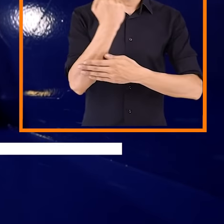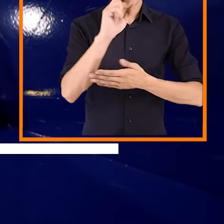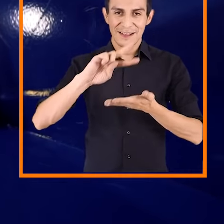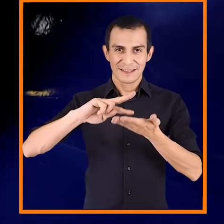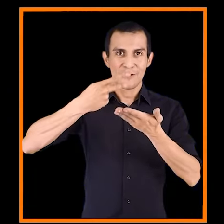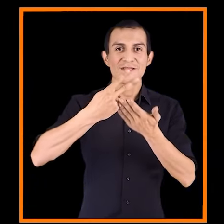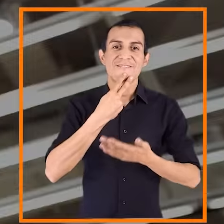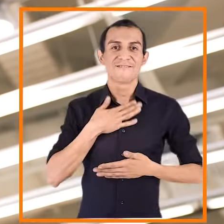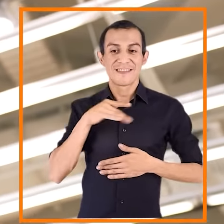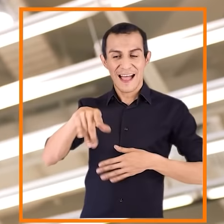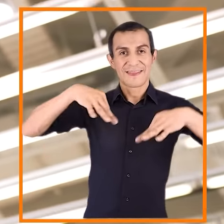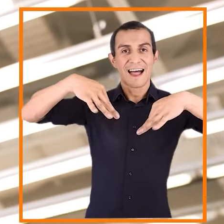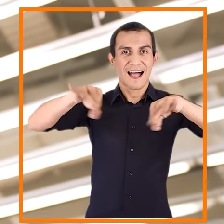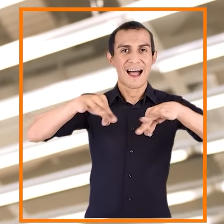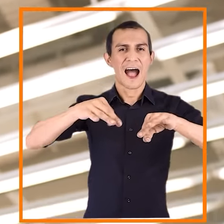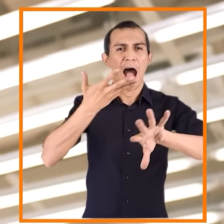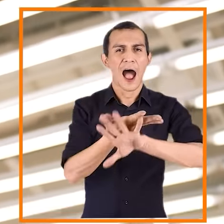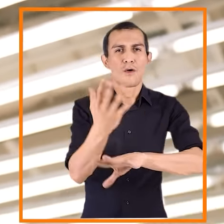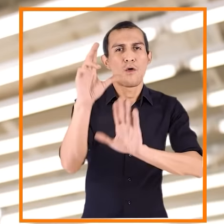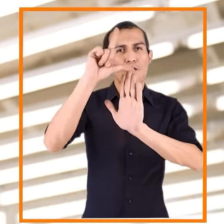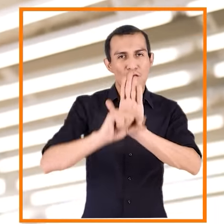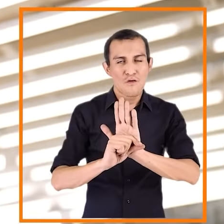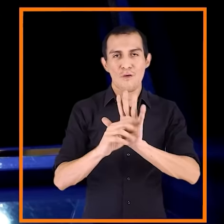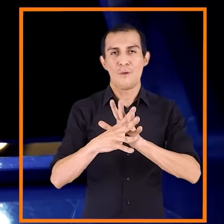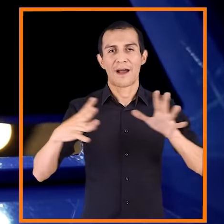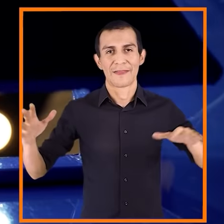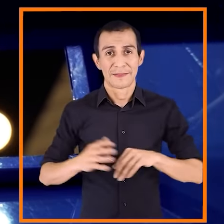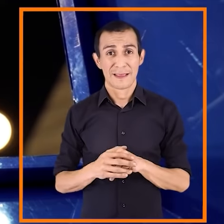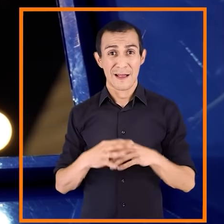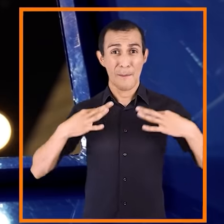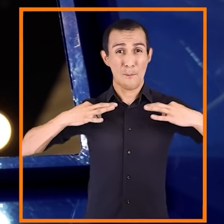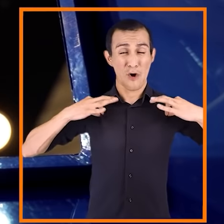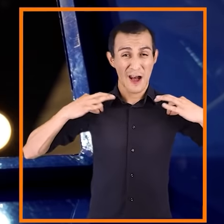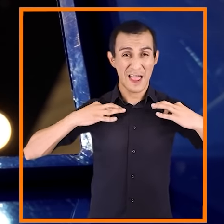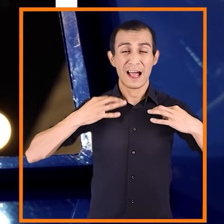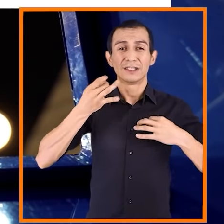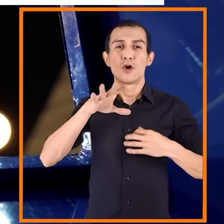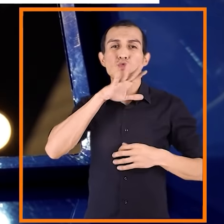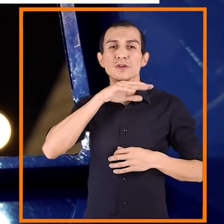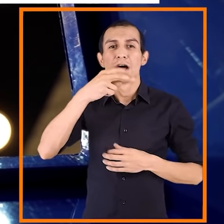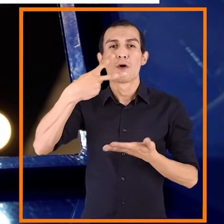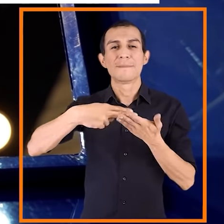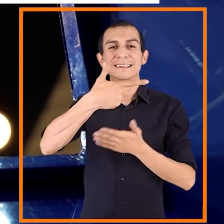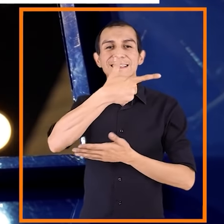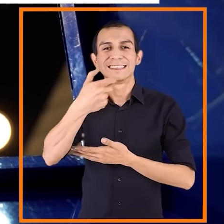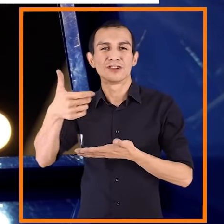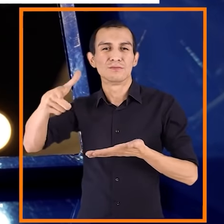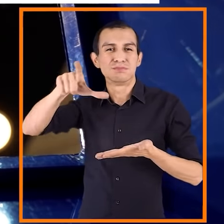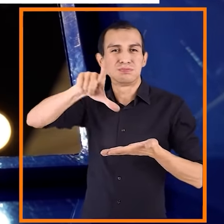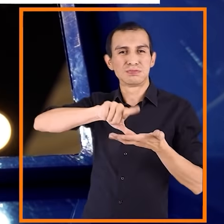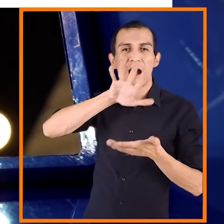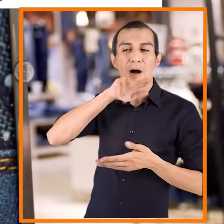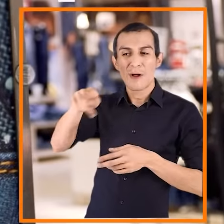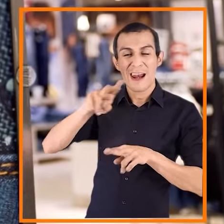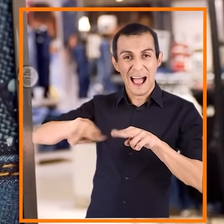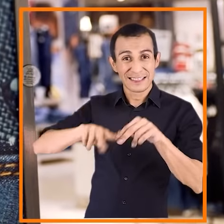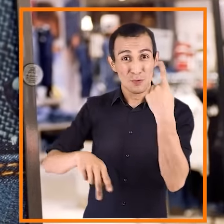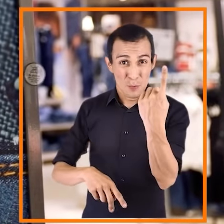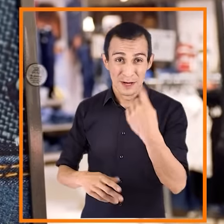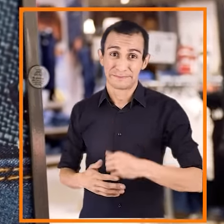ayudas dando una segunda vida a esta prenda, lo que genera un gran ahorro. Y por cada polera de algodón se utilizan 2.700 litros en su